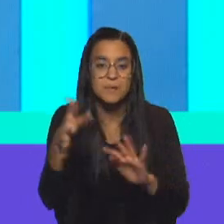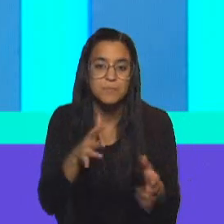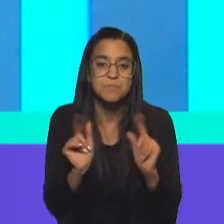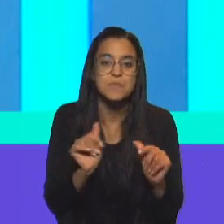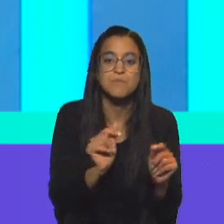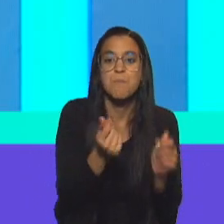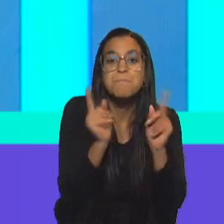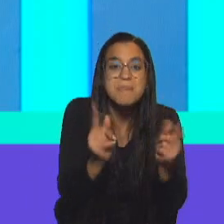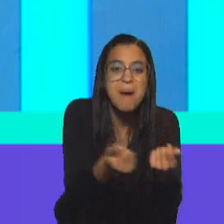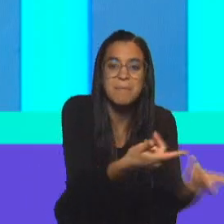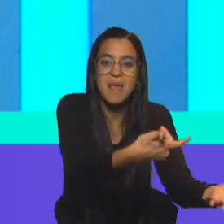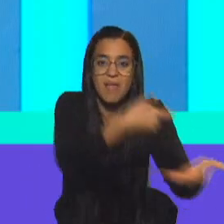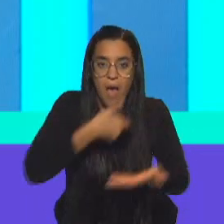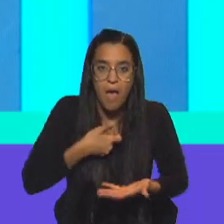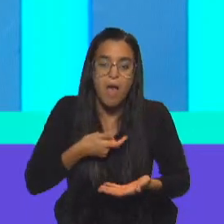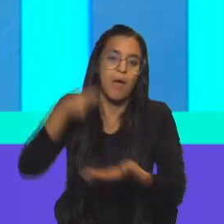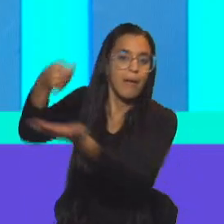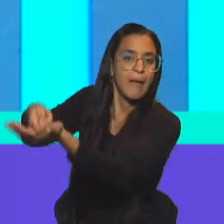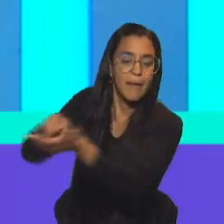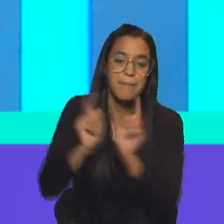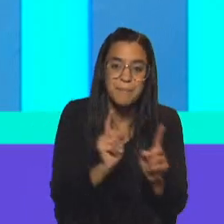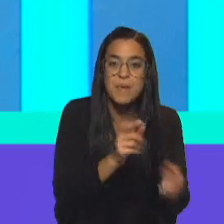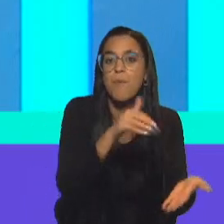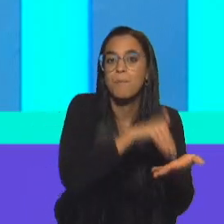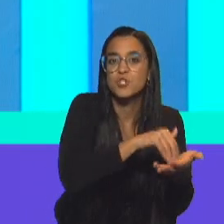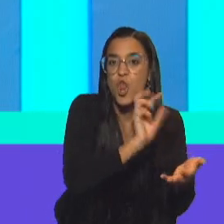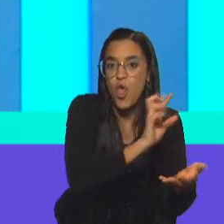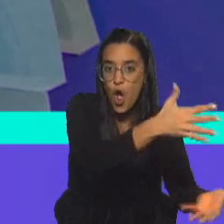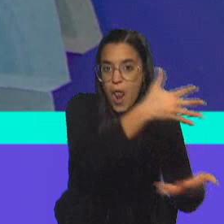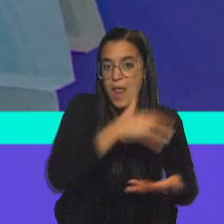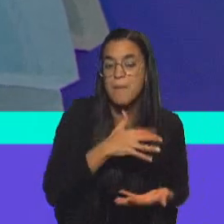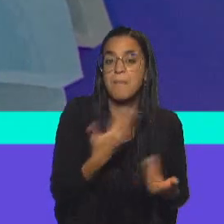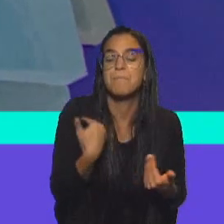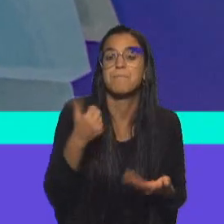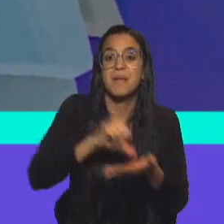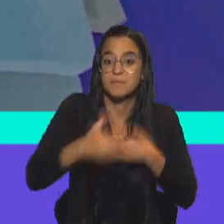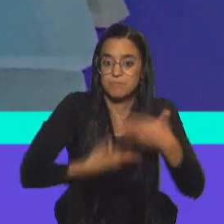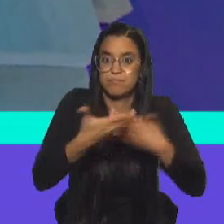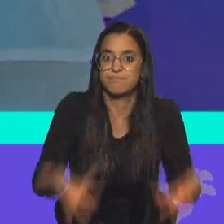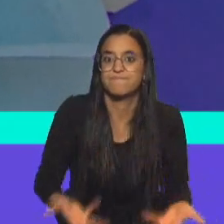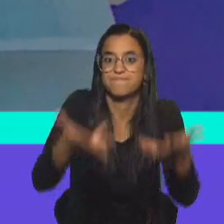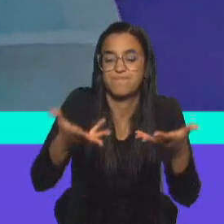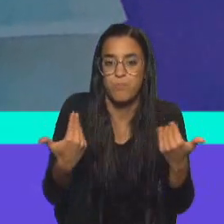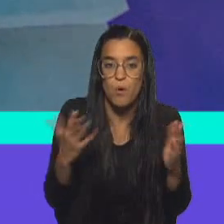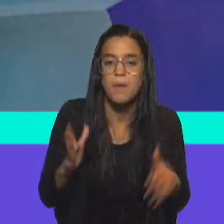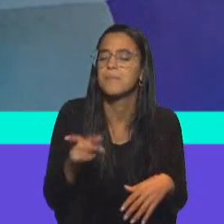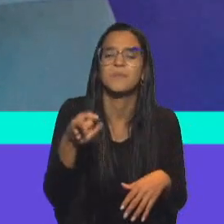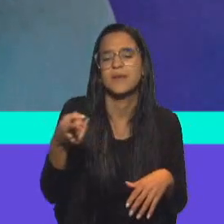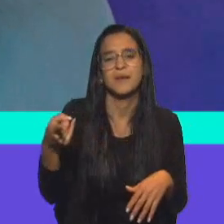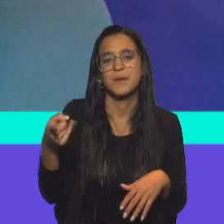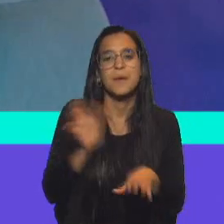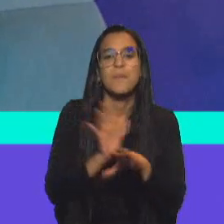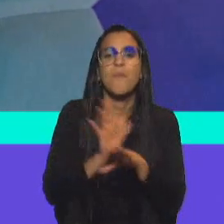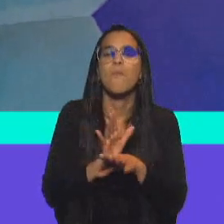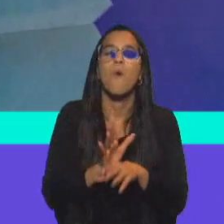que va a llegar ahora digo te entran estos millones de dólares para que los países puedan salir adelante la pandemia es decir no entra por una